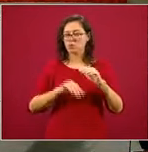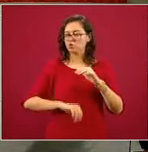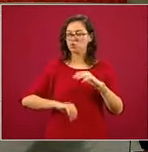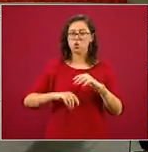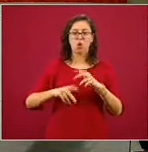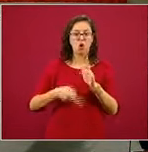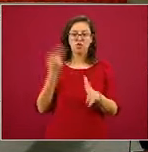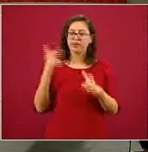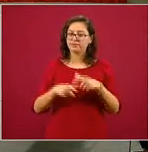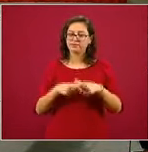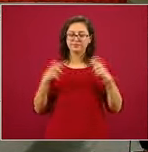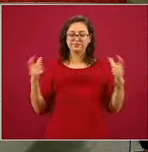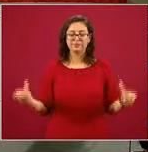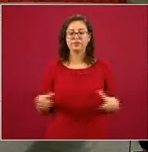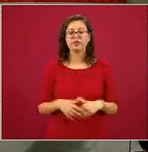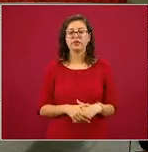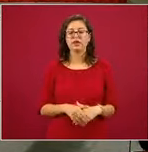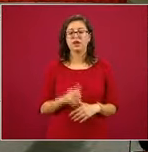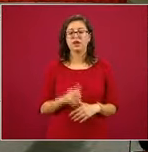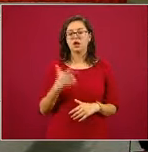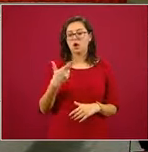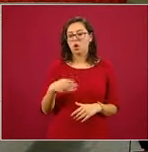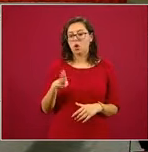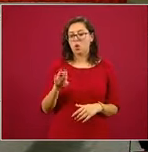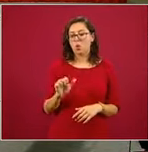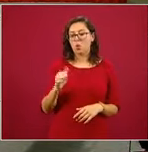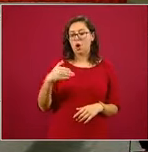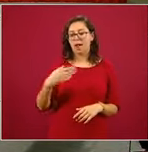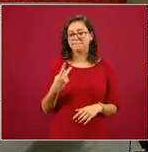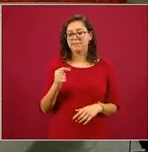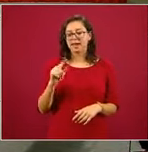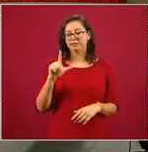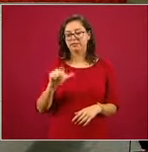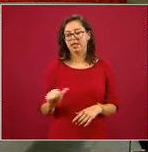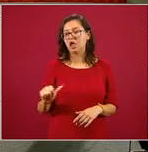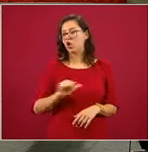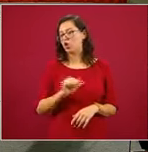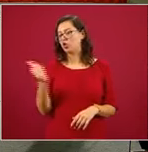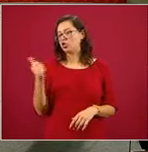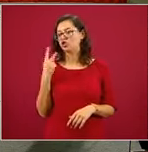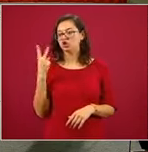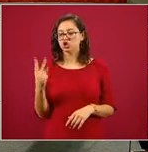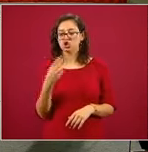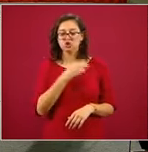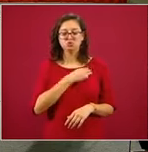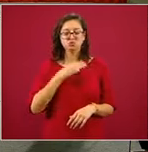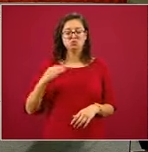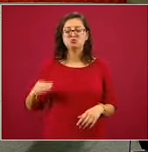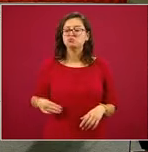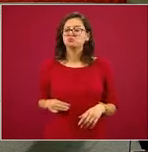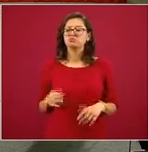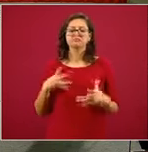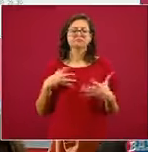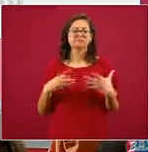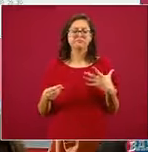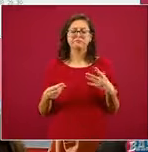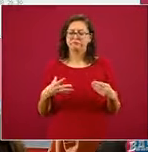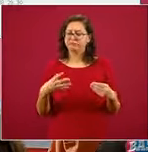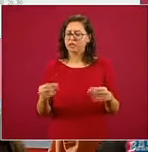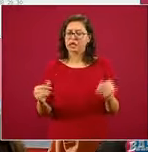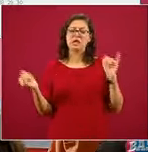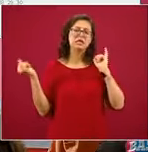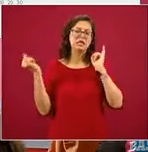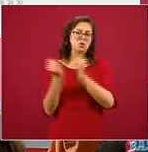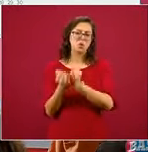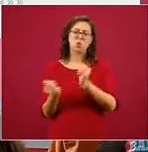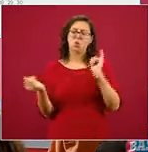municipio. Huamantla, Calpulalpan y San Pablo del Monte prácticamente con una presentación muy similar, también